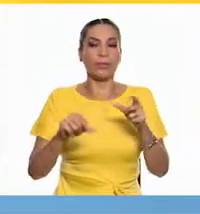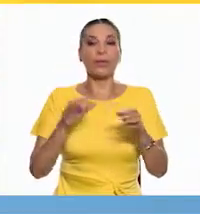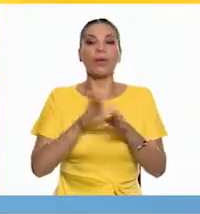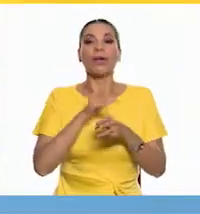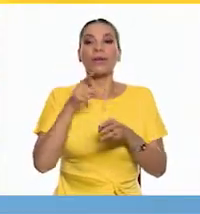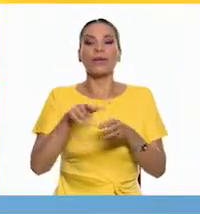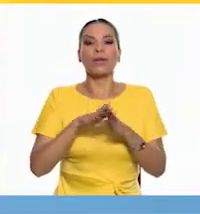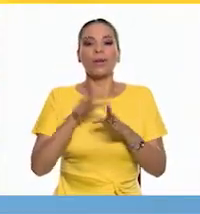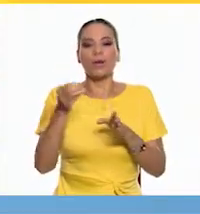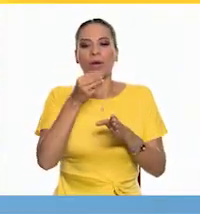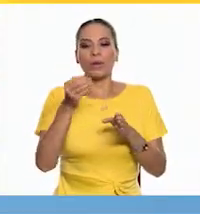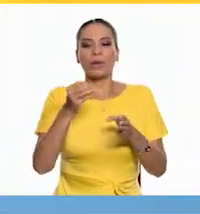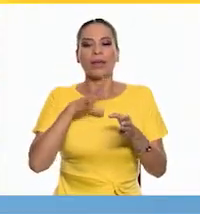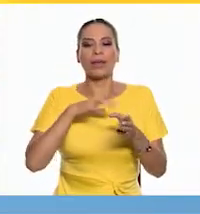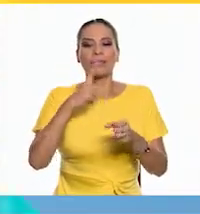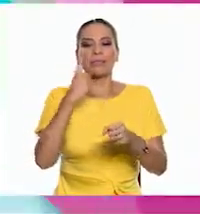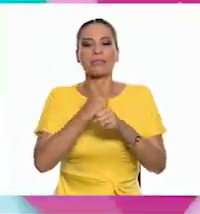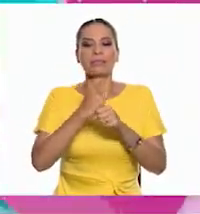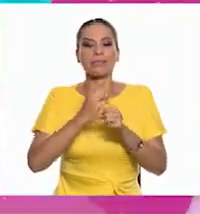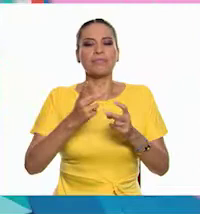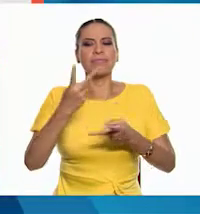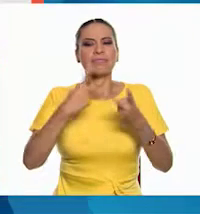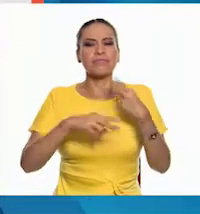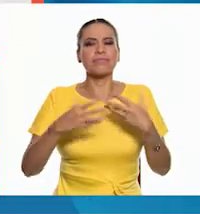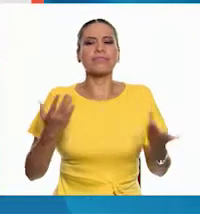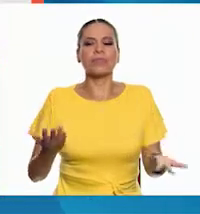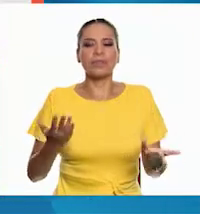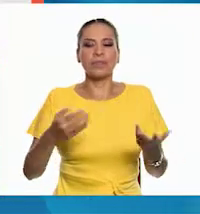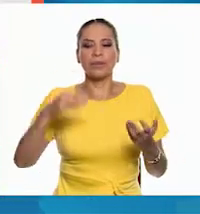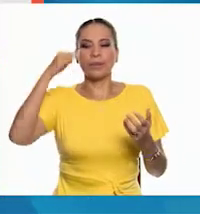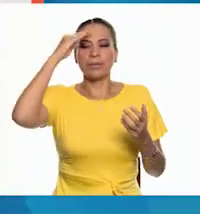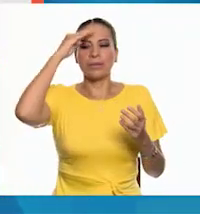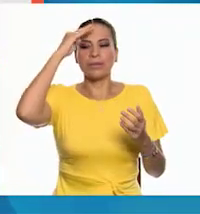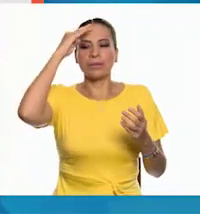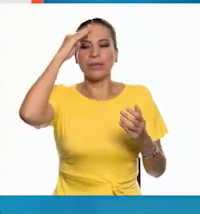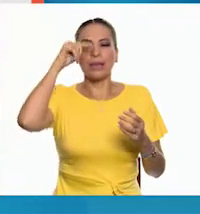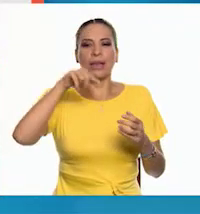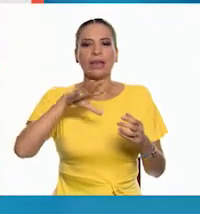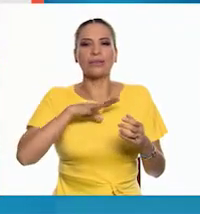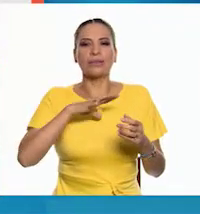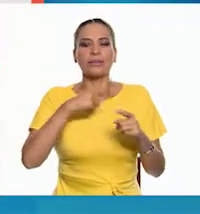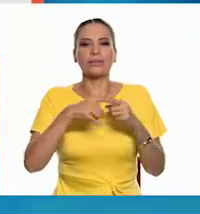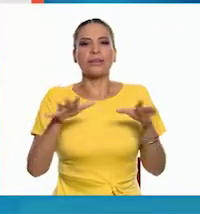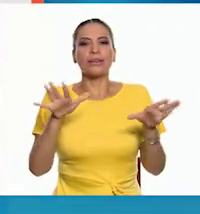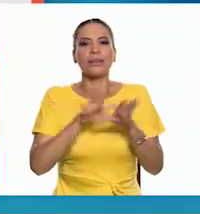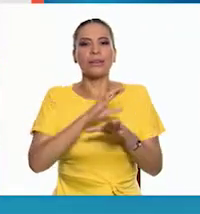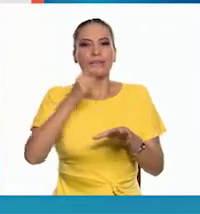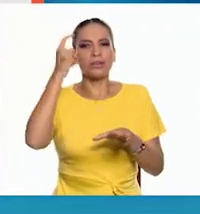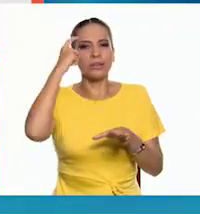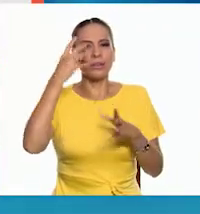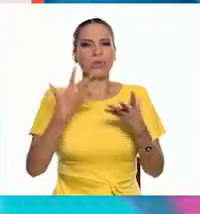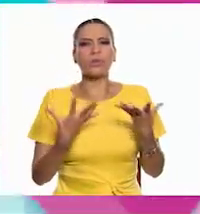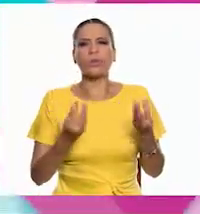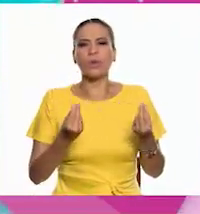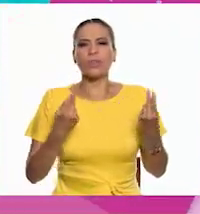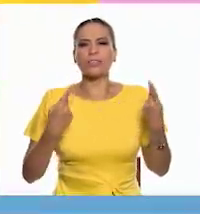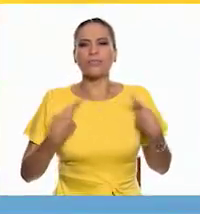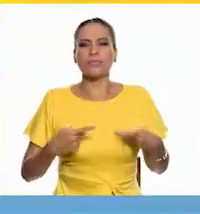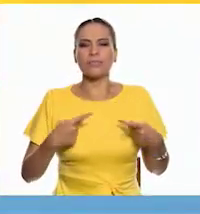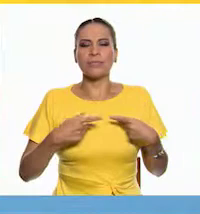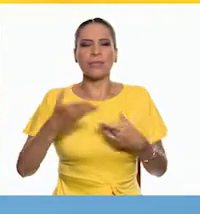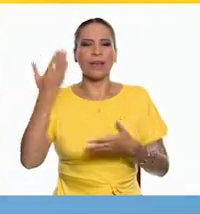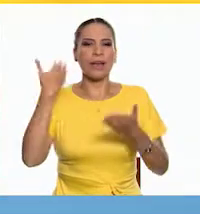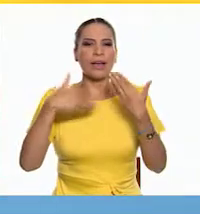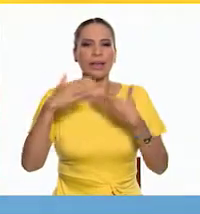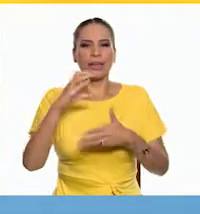nuestro organizador ya tenemos la primera causa externa, el pensamiento ilustrado, que cambió la mentalidad de muchísimas personas criollas que